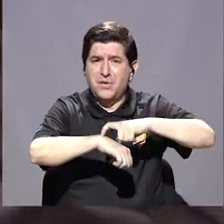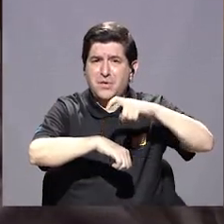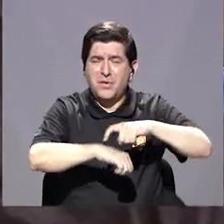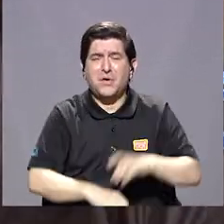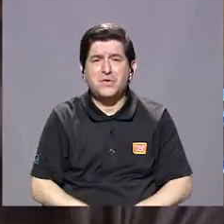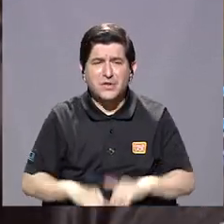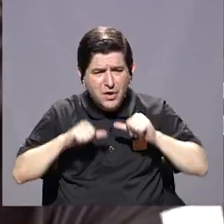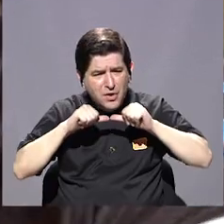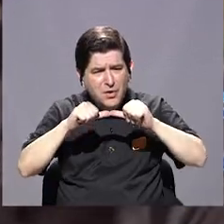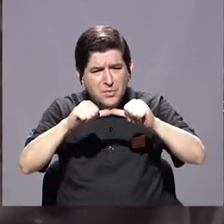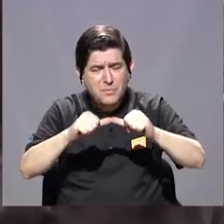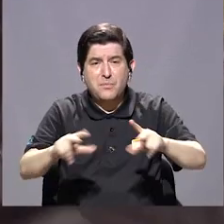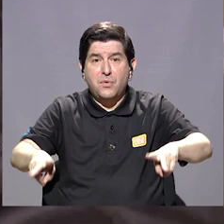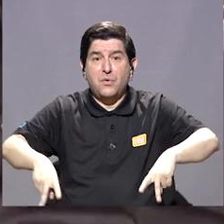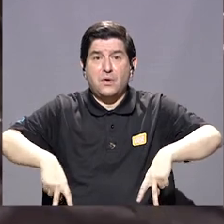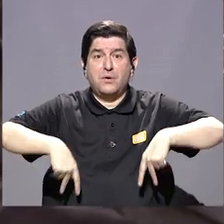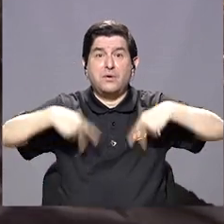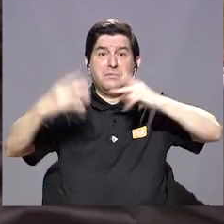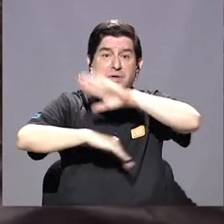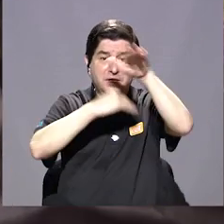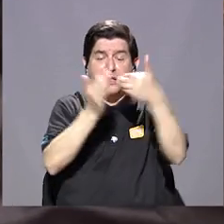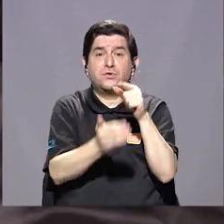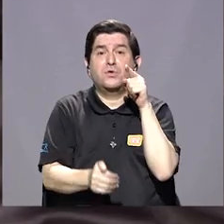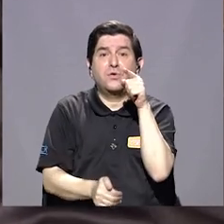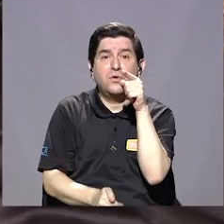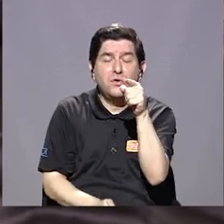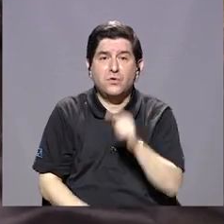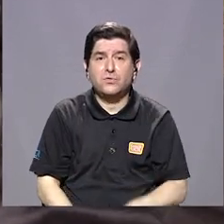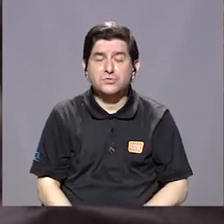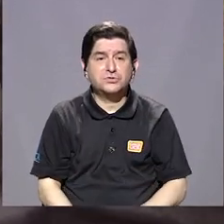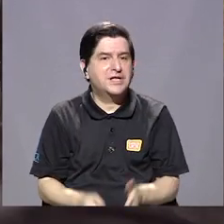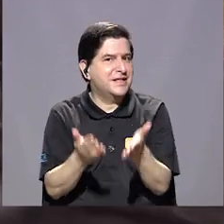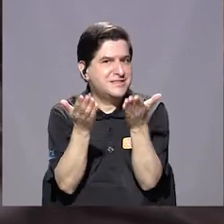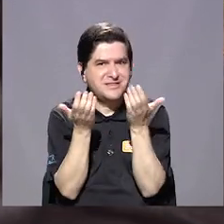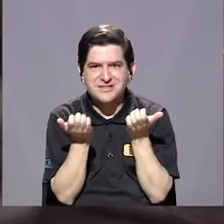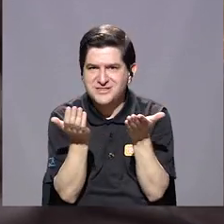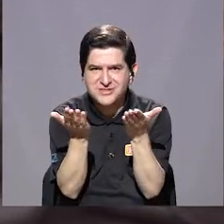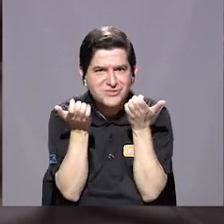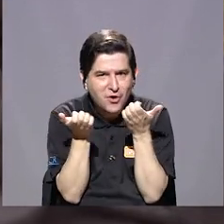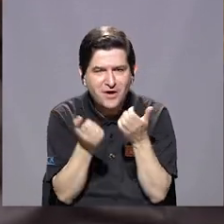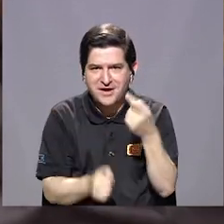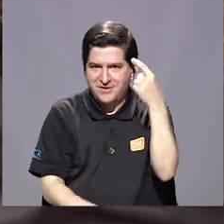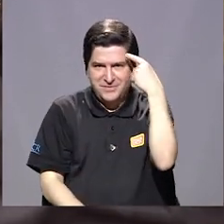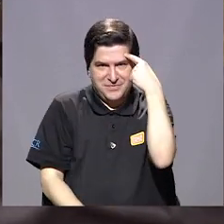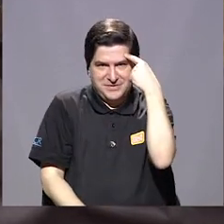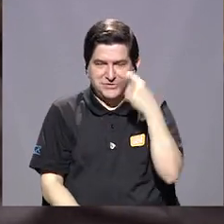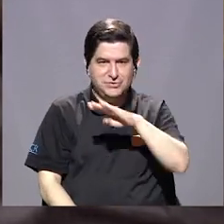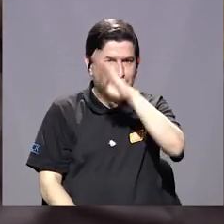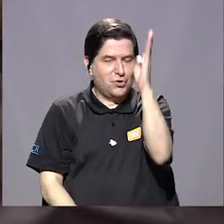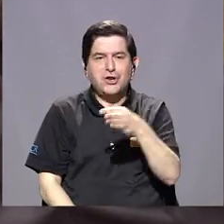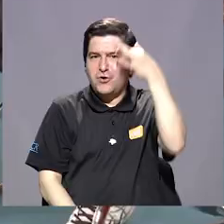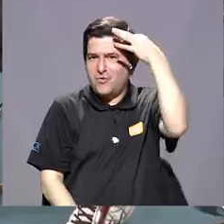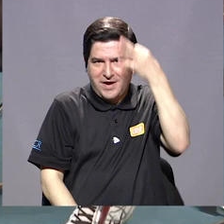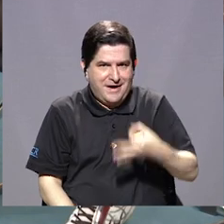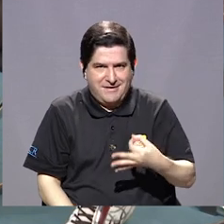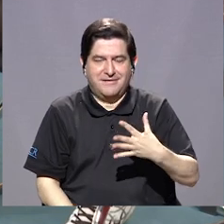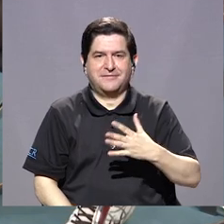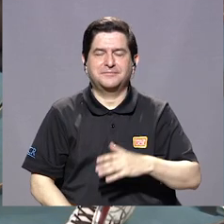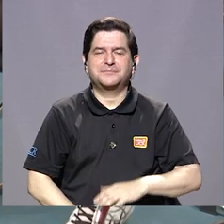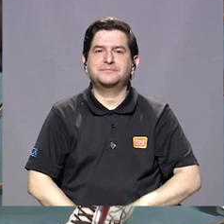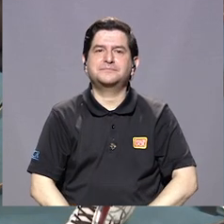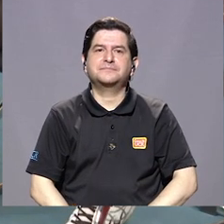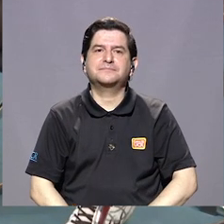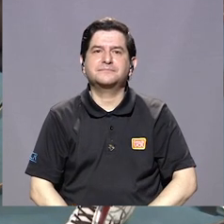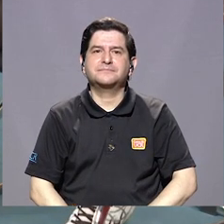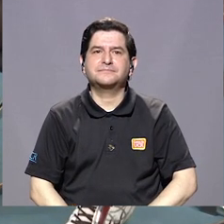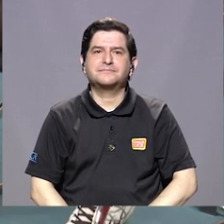y su vida es todo y absolutamente todo lo que usted no quiere o no quería para su vida, lo que nunca hubiera imaginado para su vida.